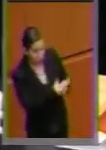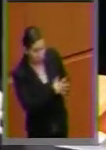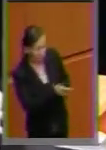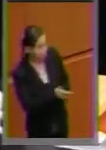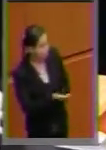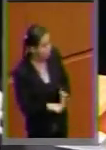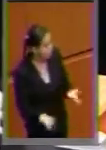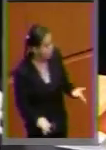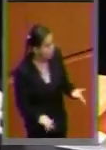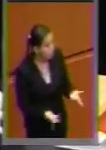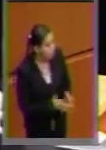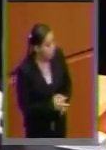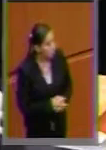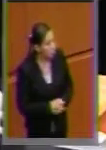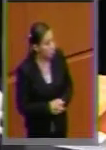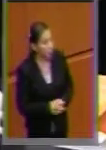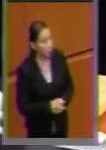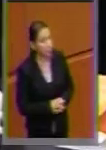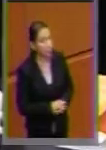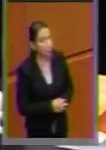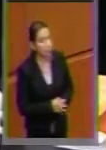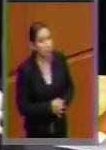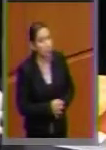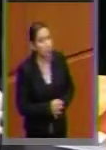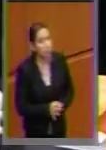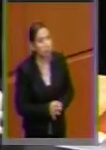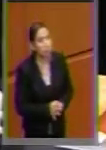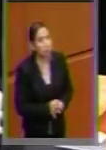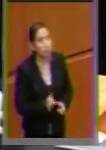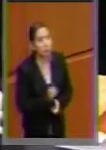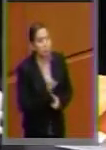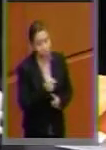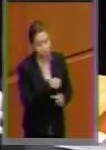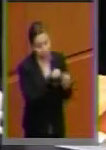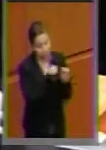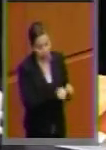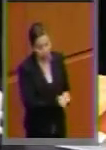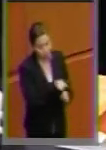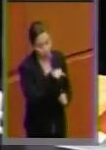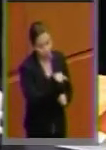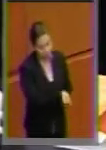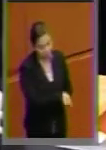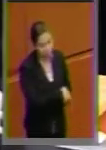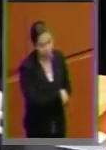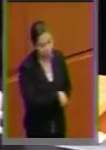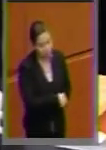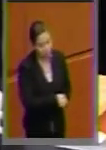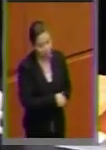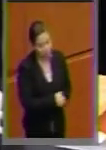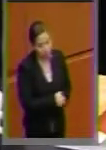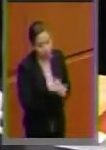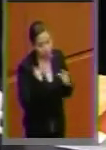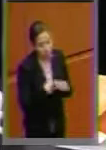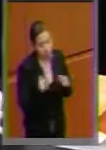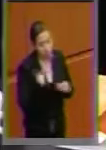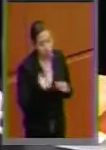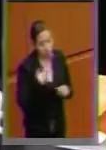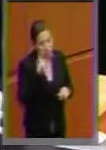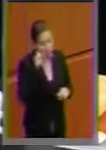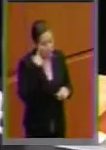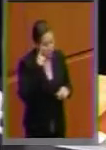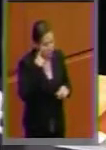supuesto que no entonces en este sistema debe pues obviamente la gente se enardece